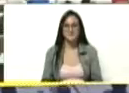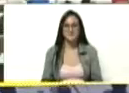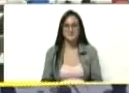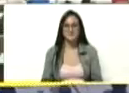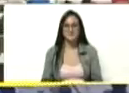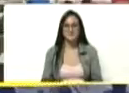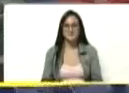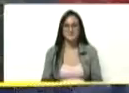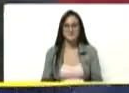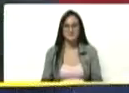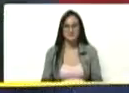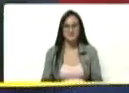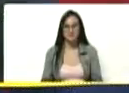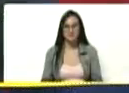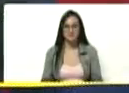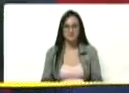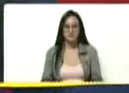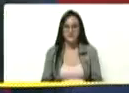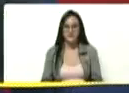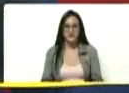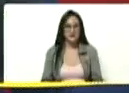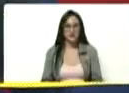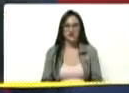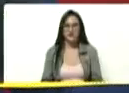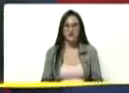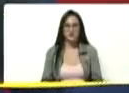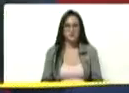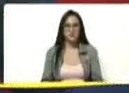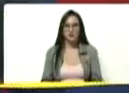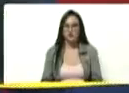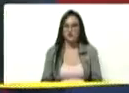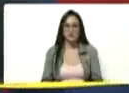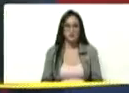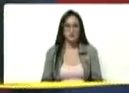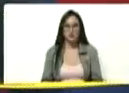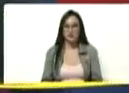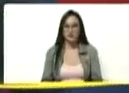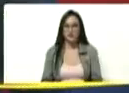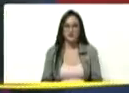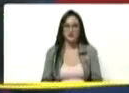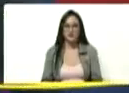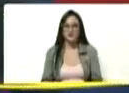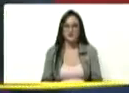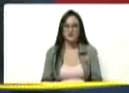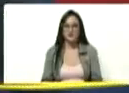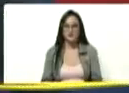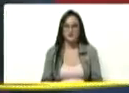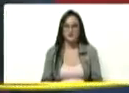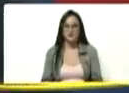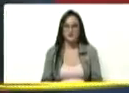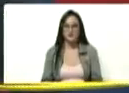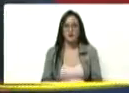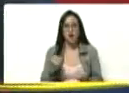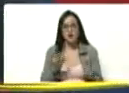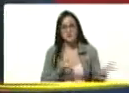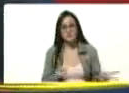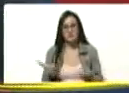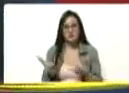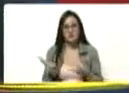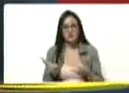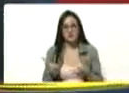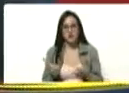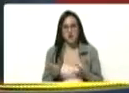Agradecemos la intervención del honorable Víctor Meche, primer ministro de Granada, y ahora invitamos